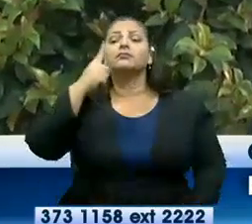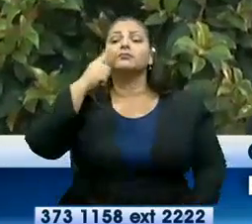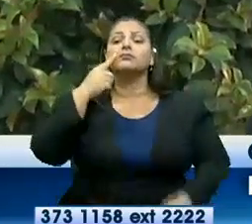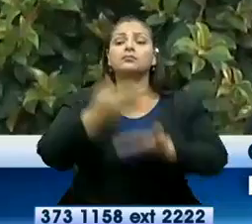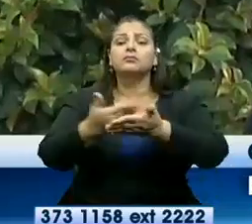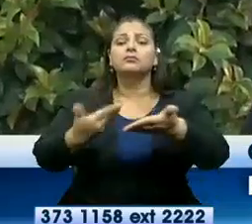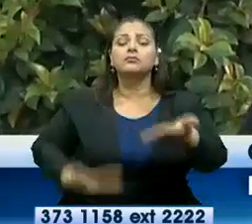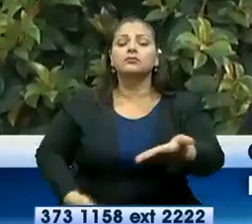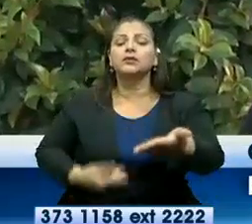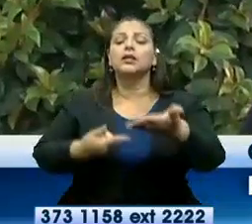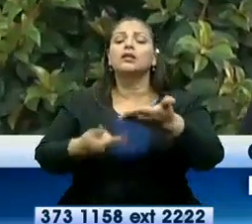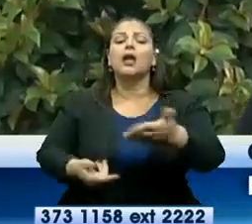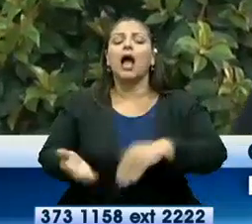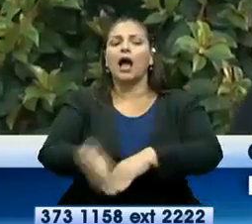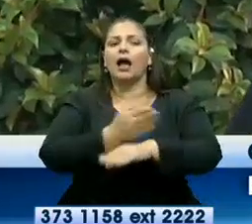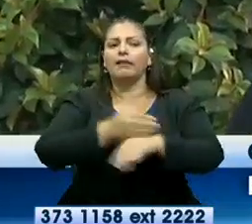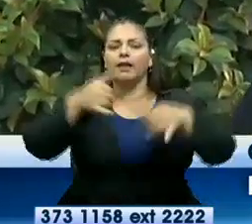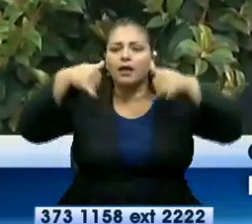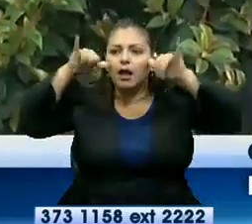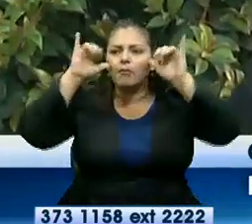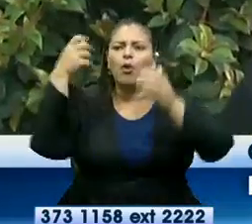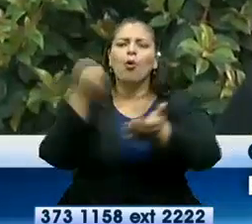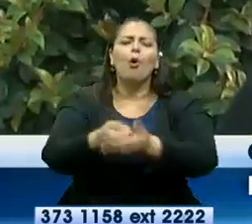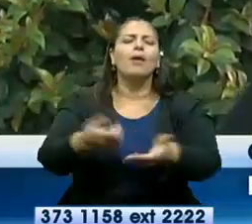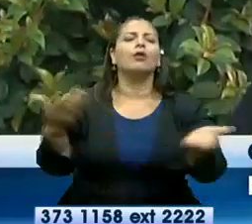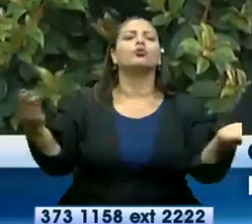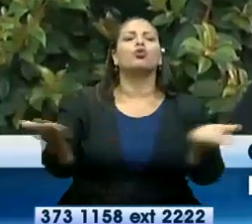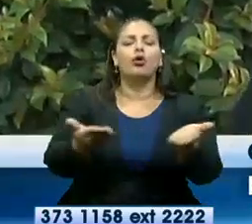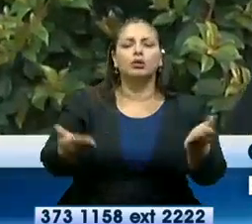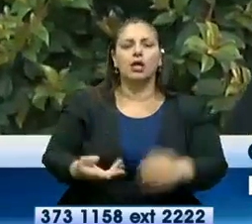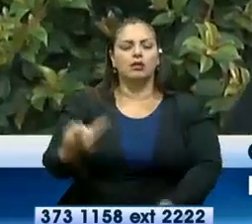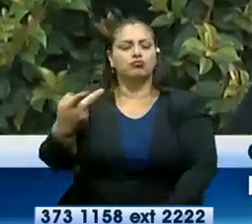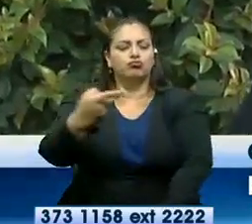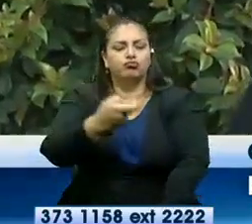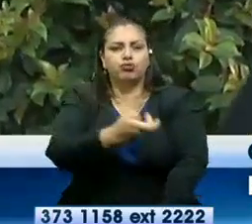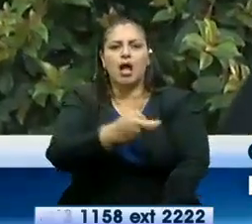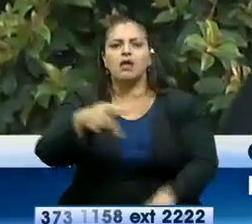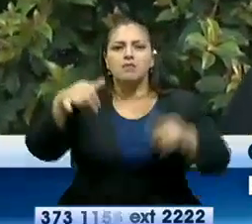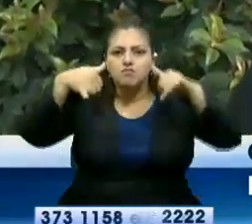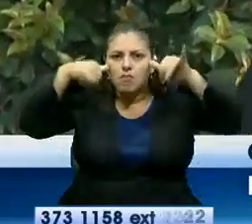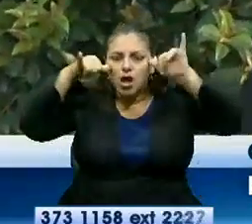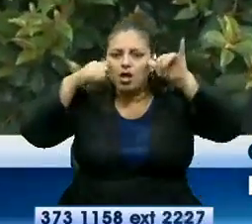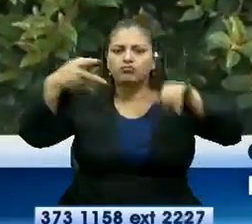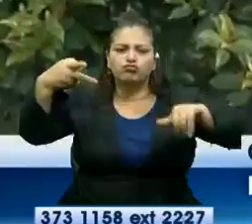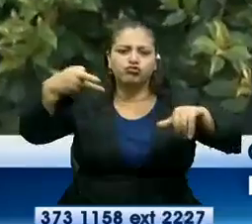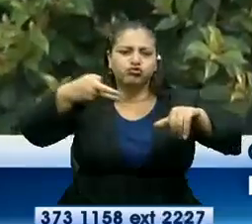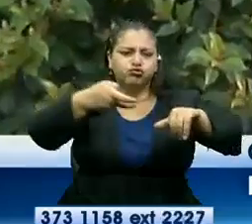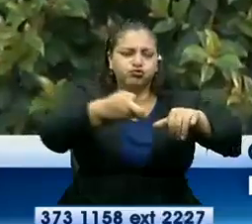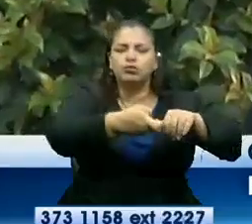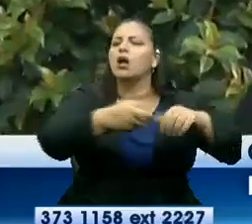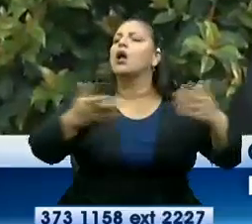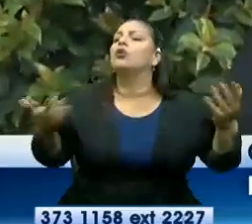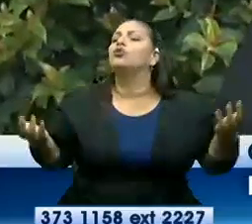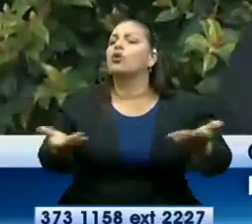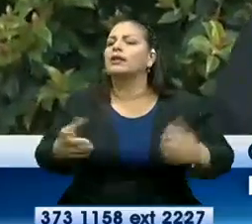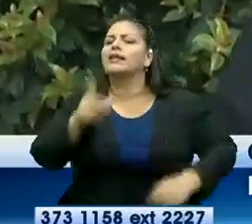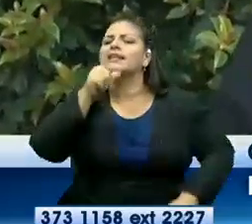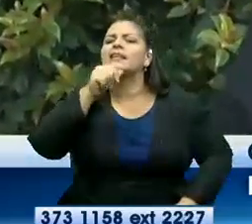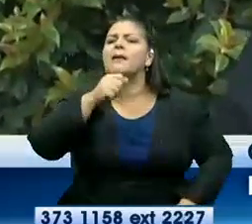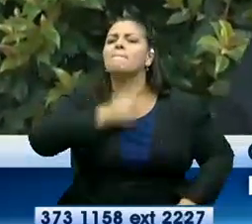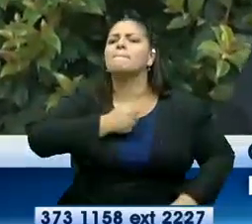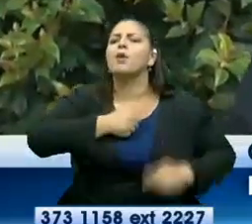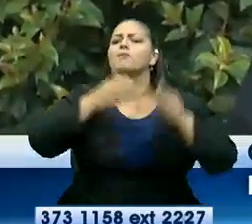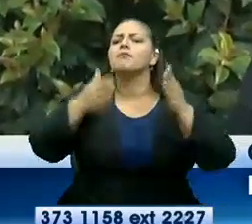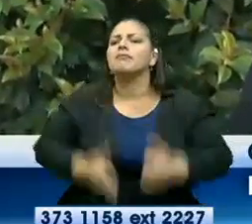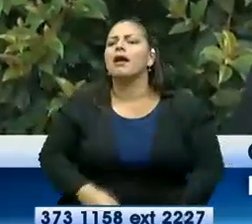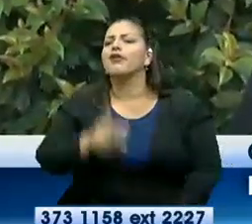los animales. En la guía vienen los datos del propietario, a quien se los vendió, la forma